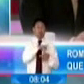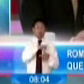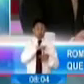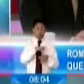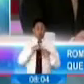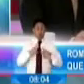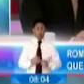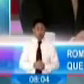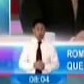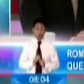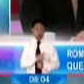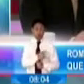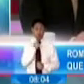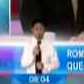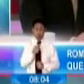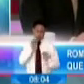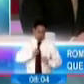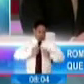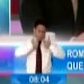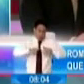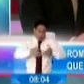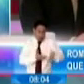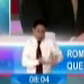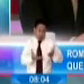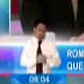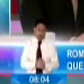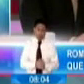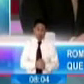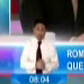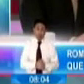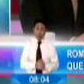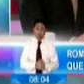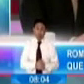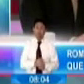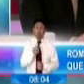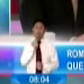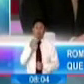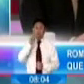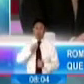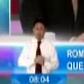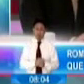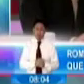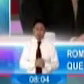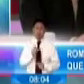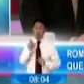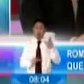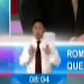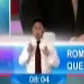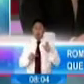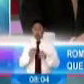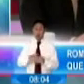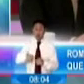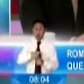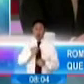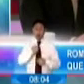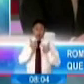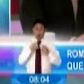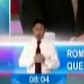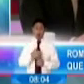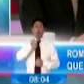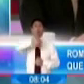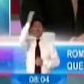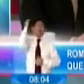salud. Libertad para decir las cosas siempre la va a haber, no la ha habido como en este gobierno, incluso con muchos excesos de personas que se sienten libres y